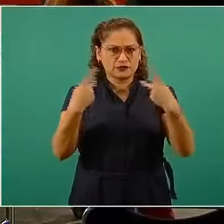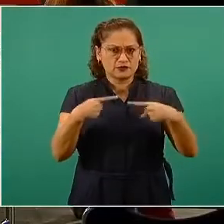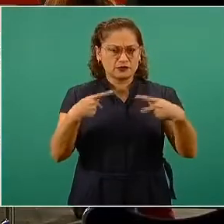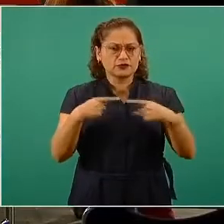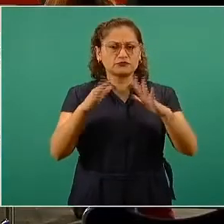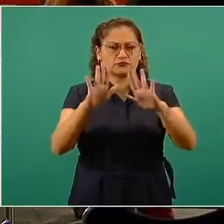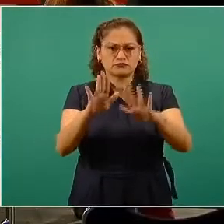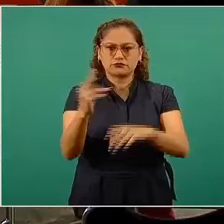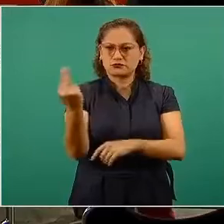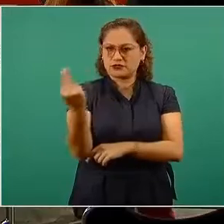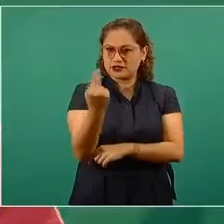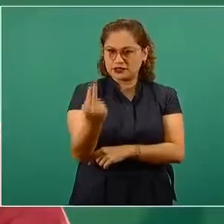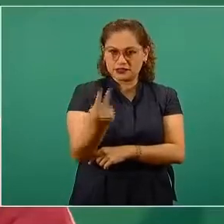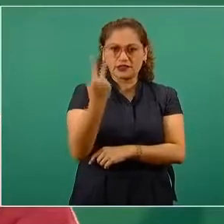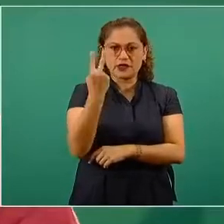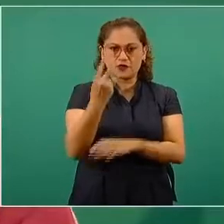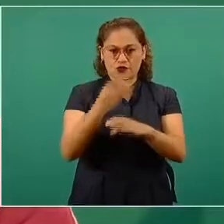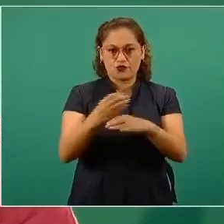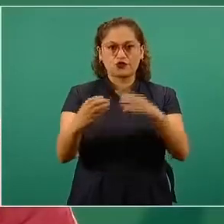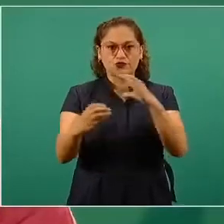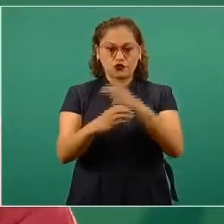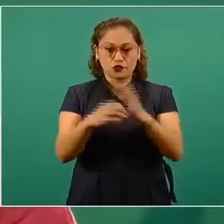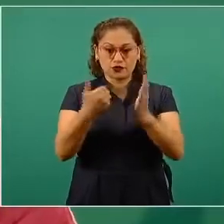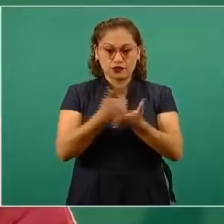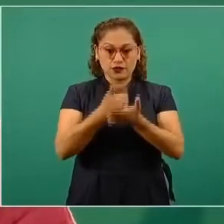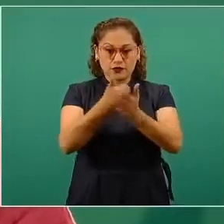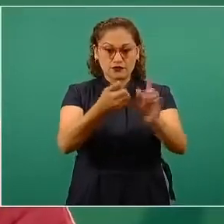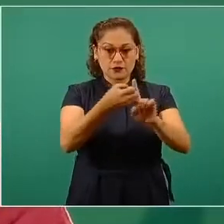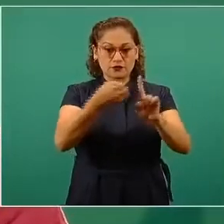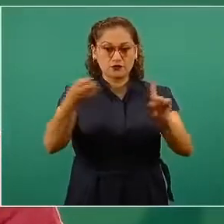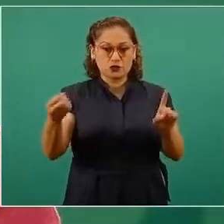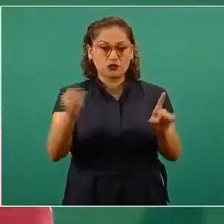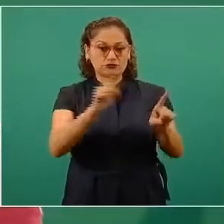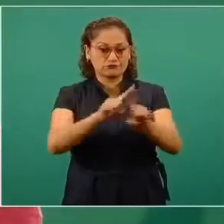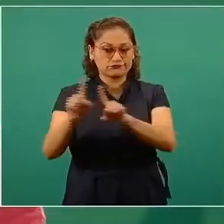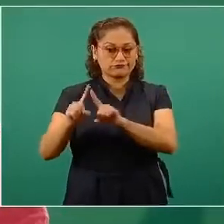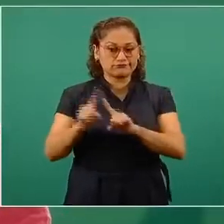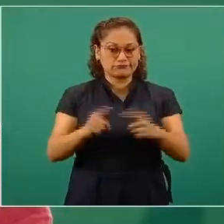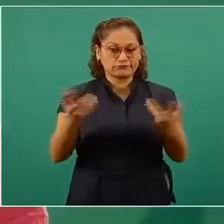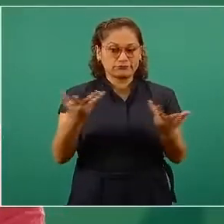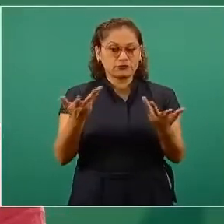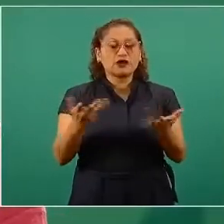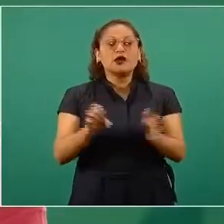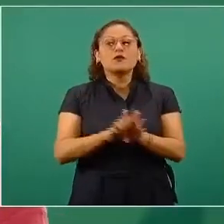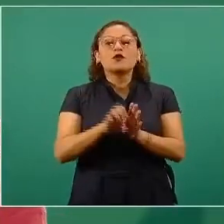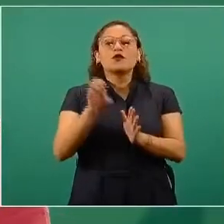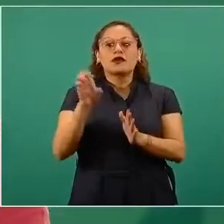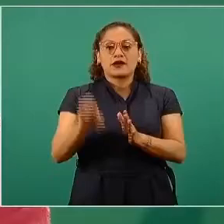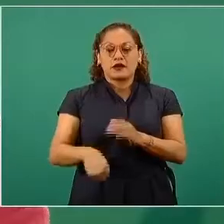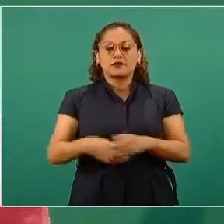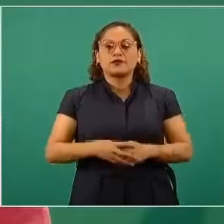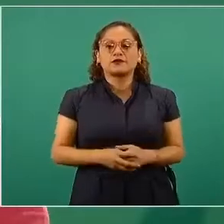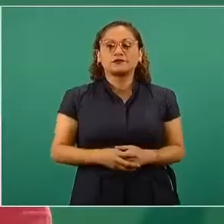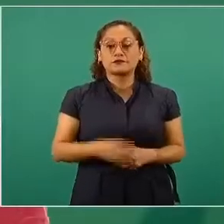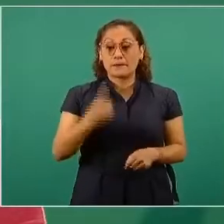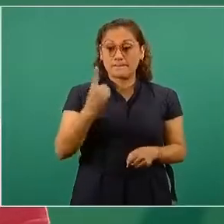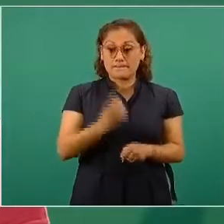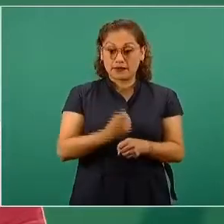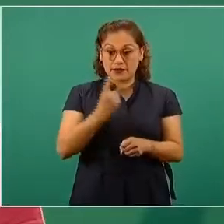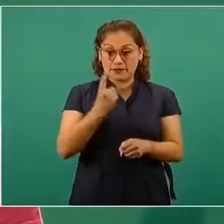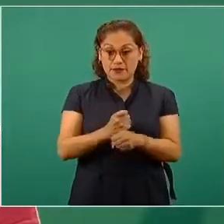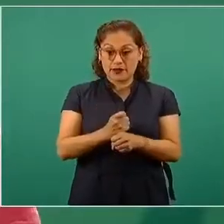elementos fundamentales que orientan el orden, la secuencia en que va ocurriendo. Por un lado es la factibilidad, la